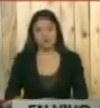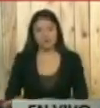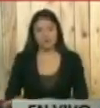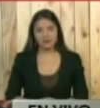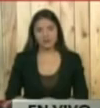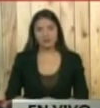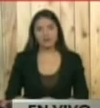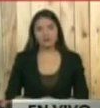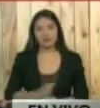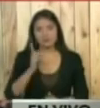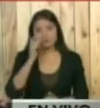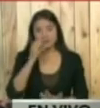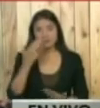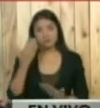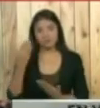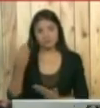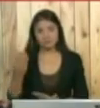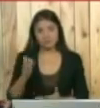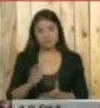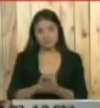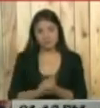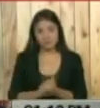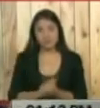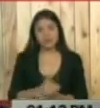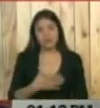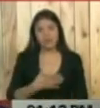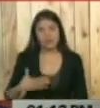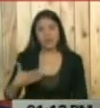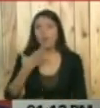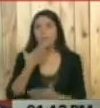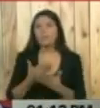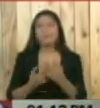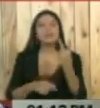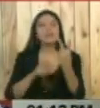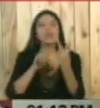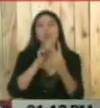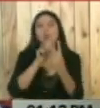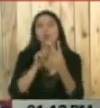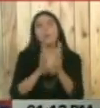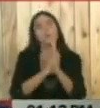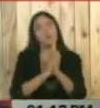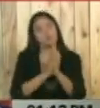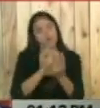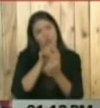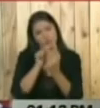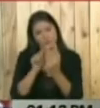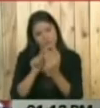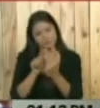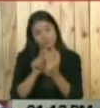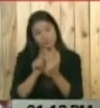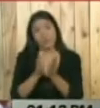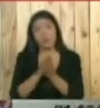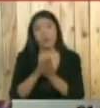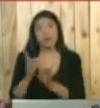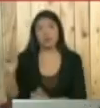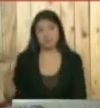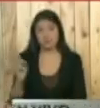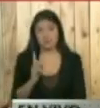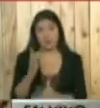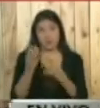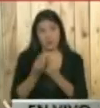nuestro compañero, yo quiero pedirte dos favores, pero quiero que se pare aquí.